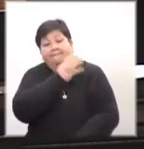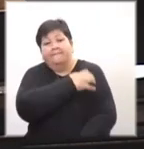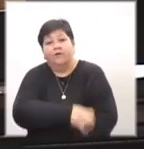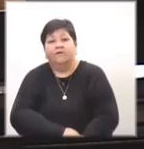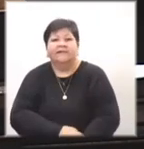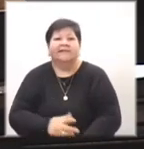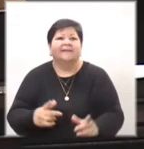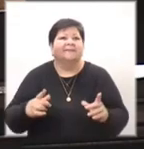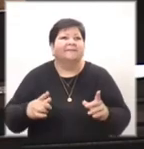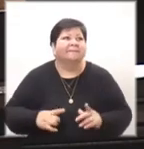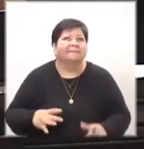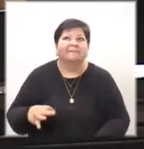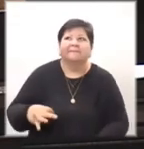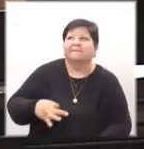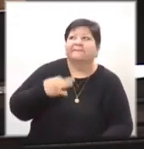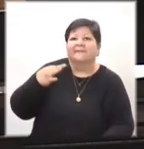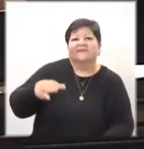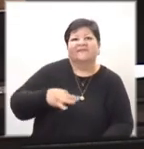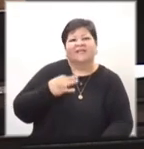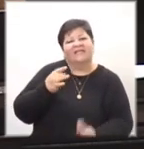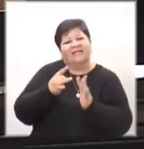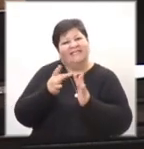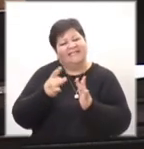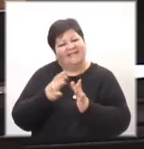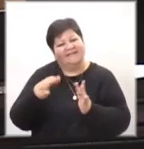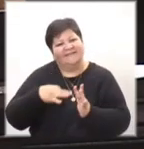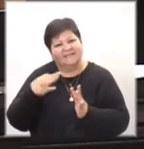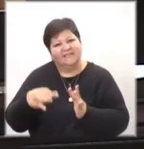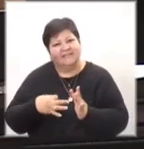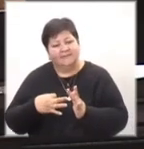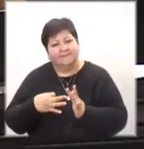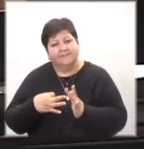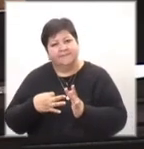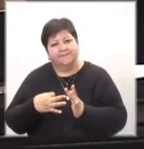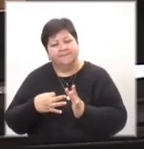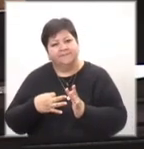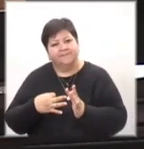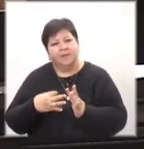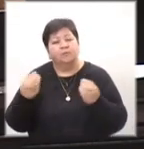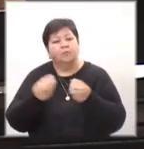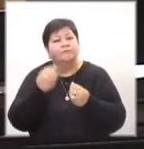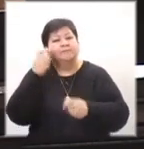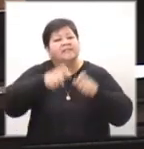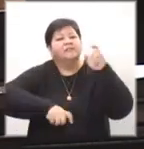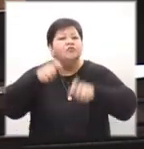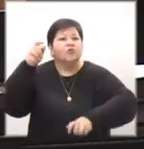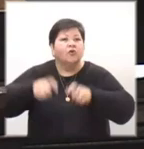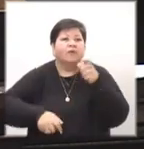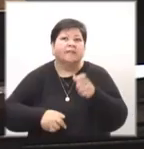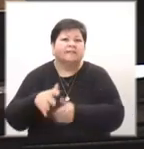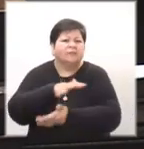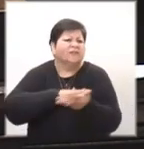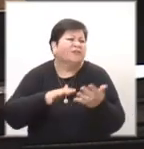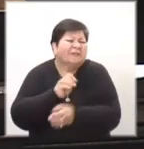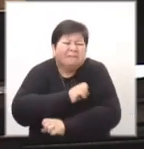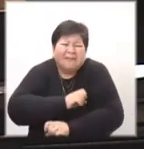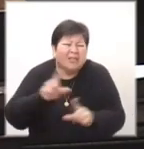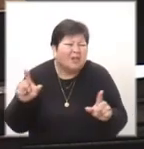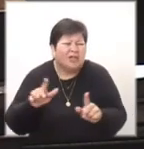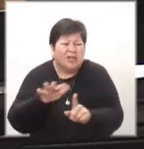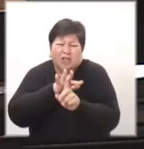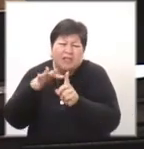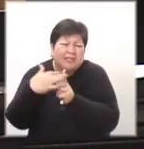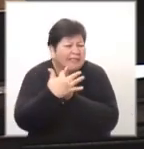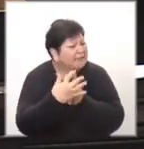vida, según indica la evidencia internacional. Muchas de estas personas enfrentan peores situaciones y contextos en